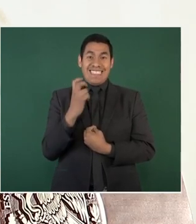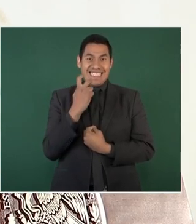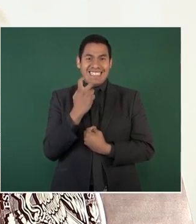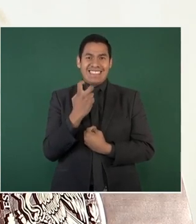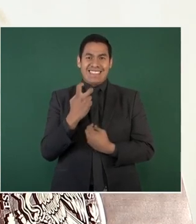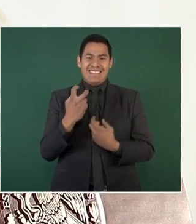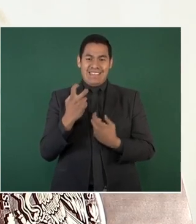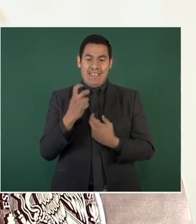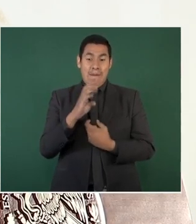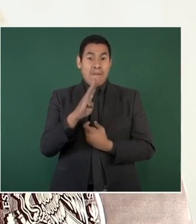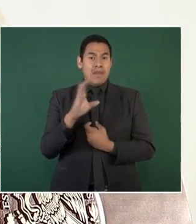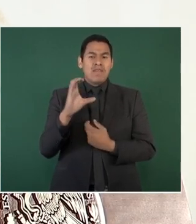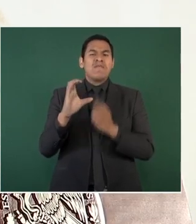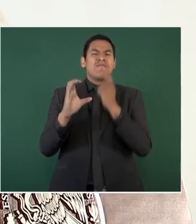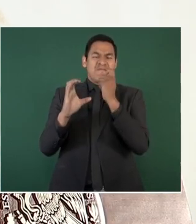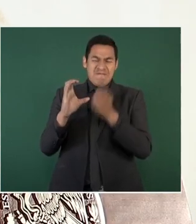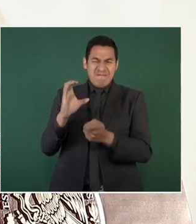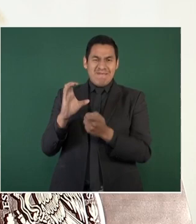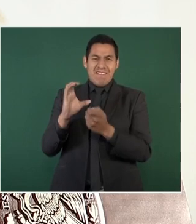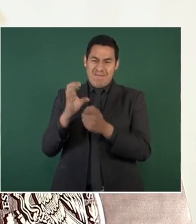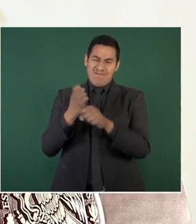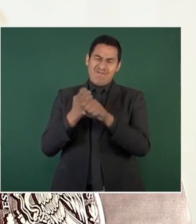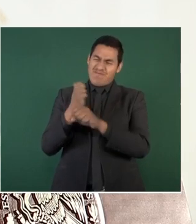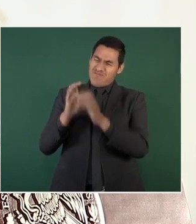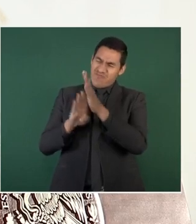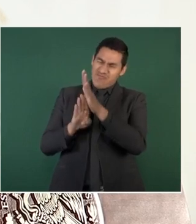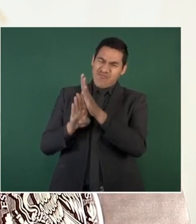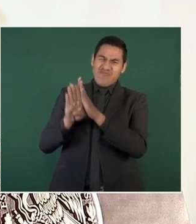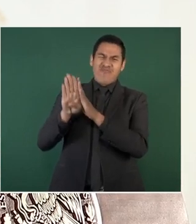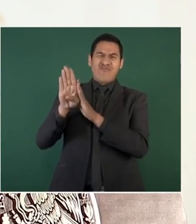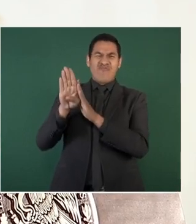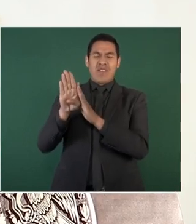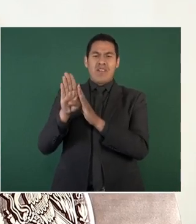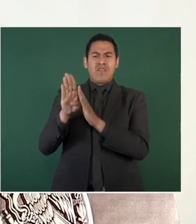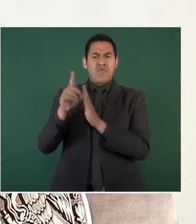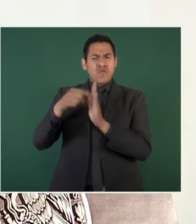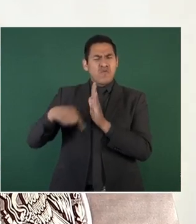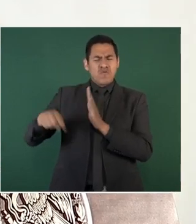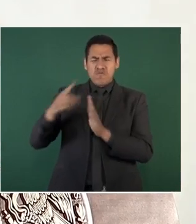pueblo progresista, un pueblo con vocación democrática,